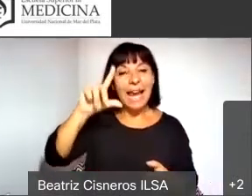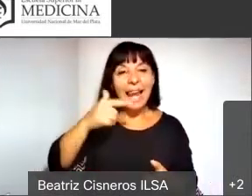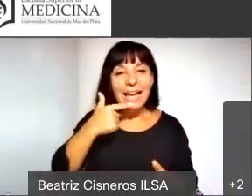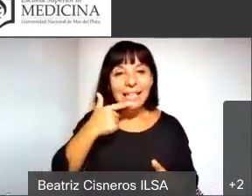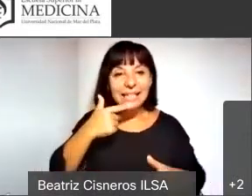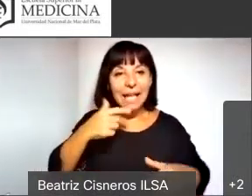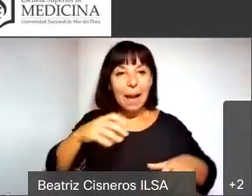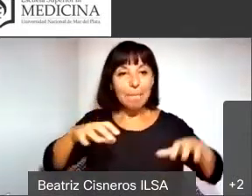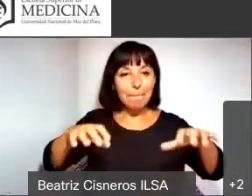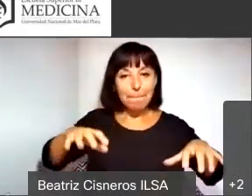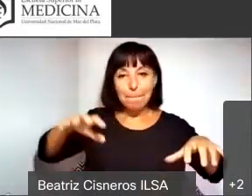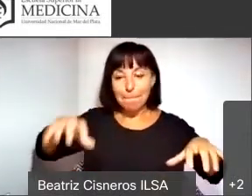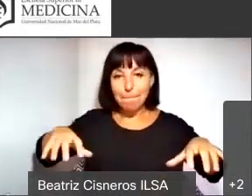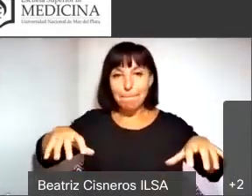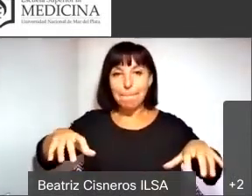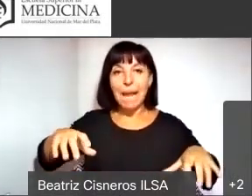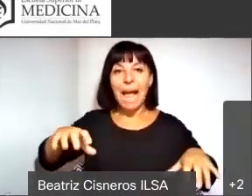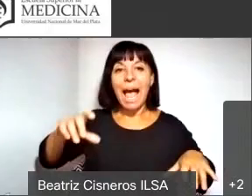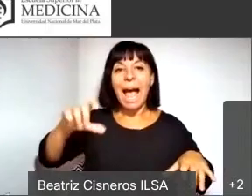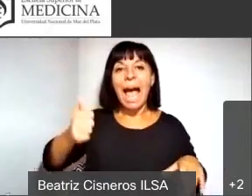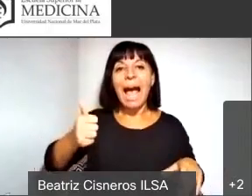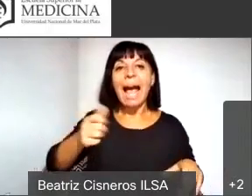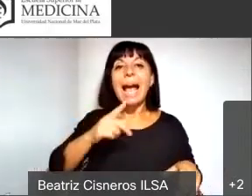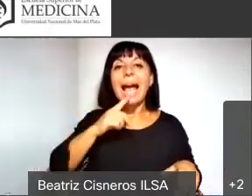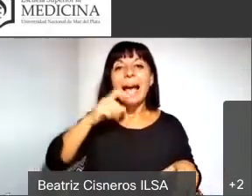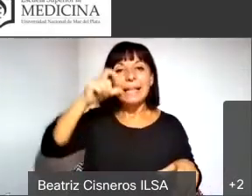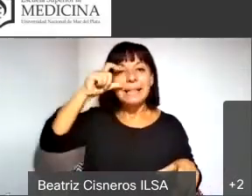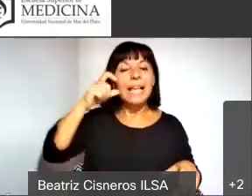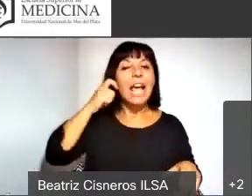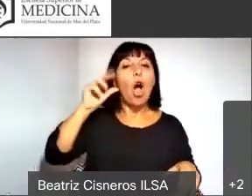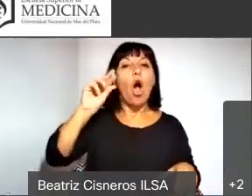y generando categorías, ¿sí?